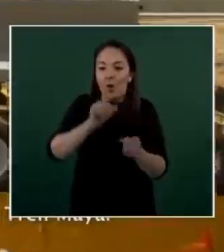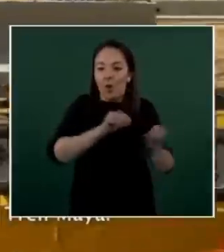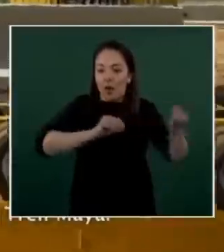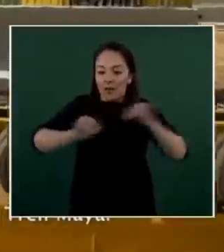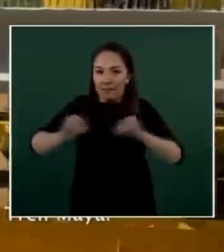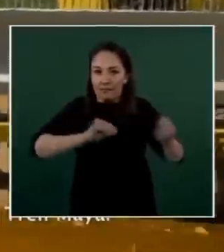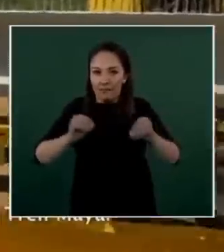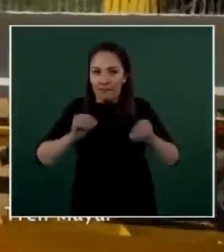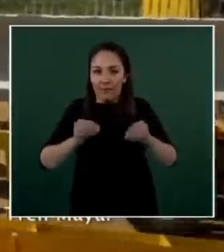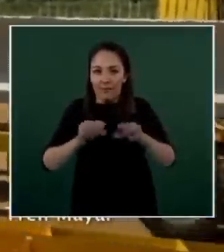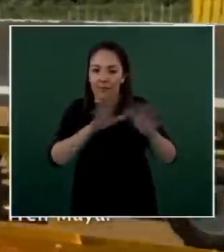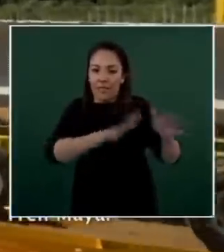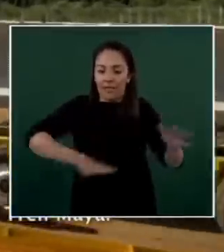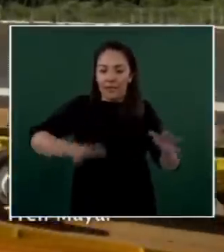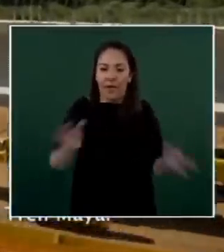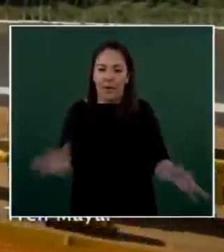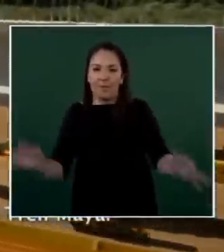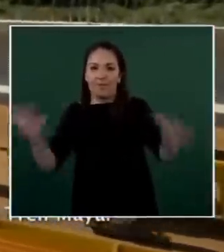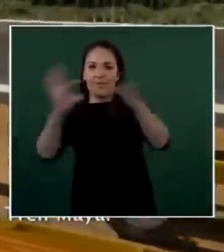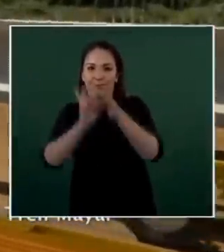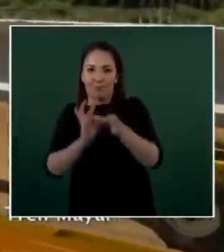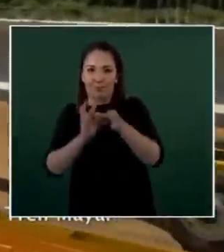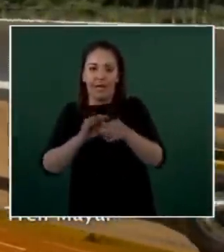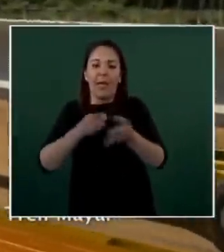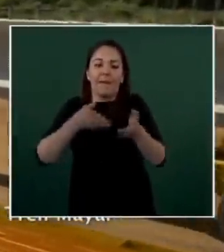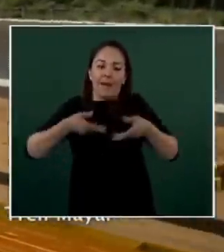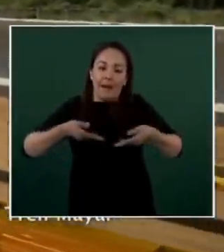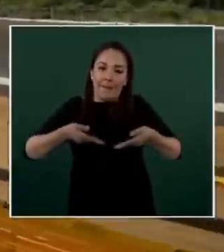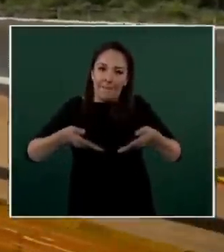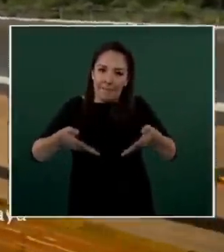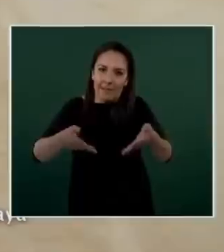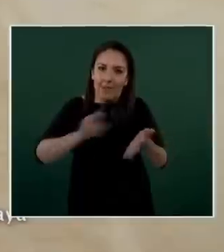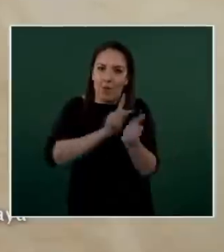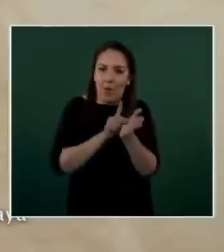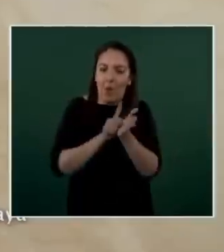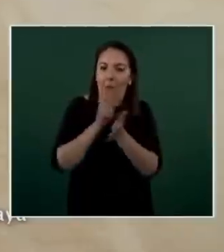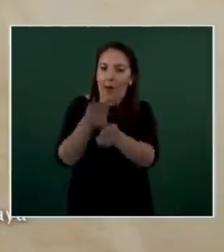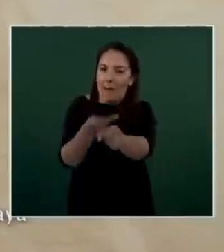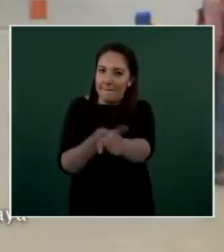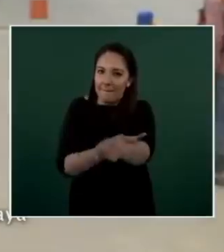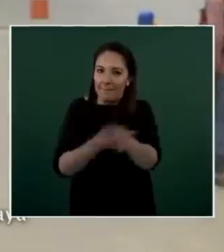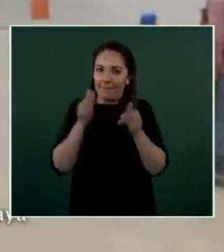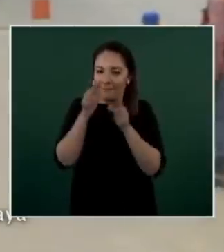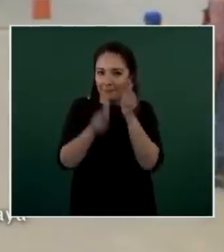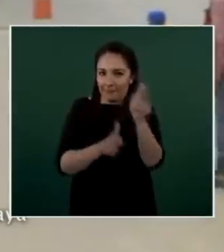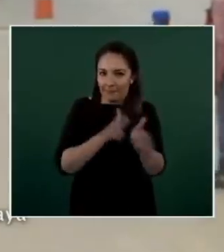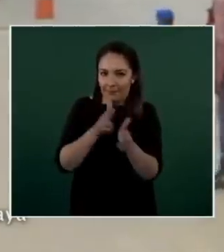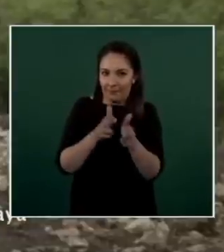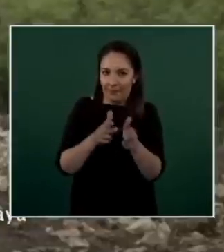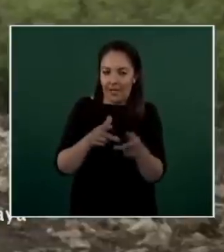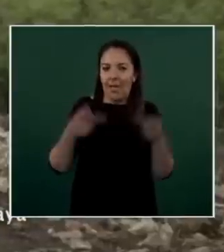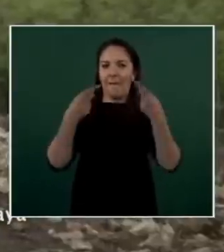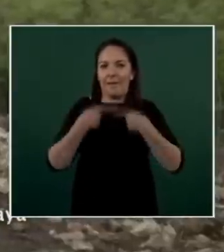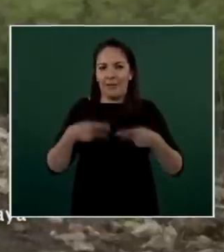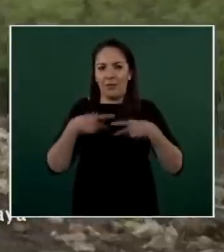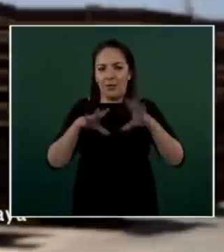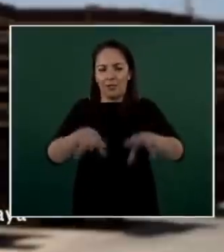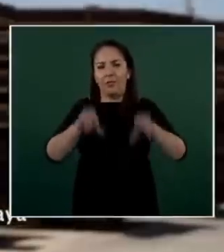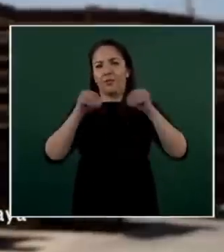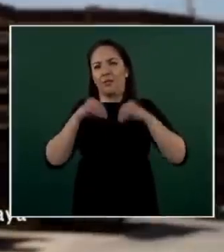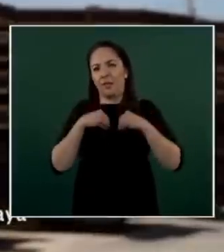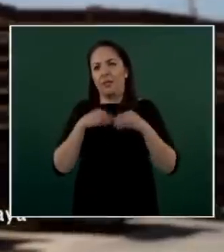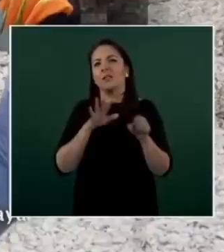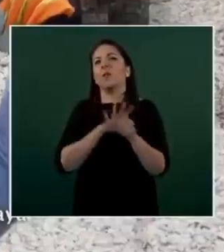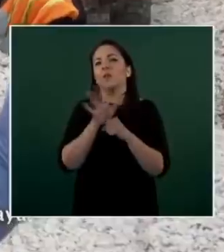ya listas para colocarlas en los pasos vehiculares del tren maya la cifra de empleos generados por el tren maya asciende a